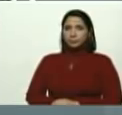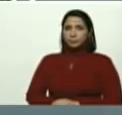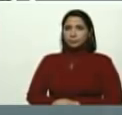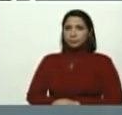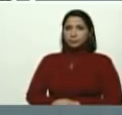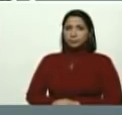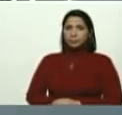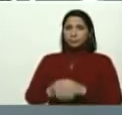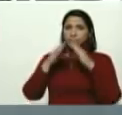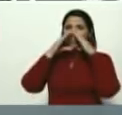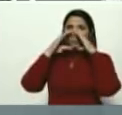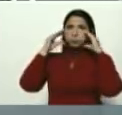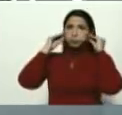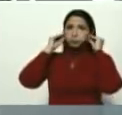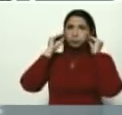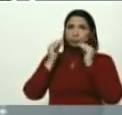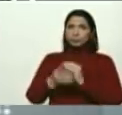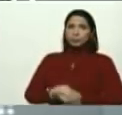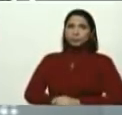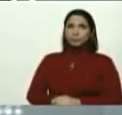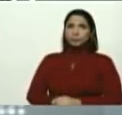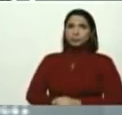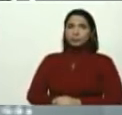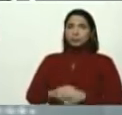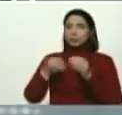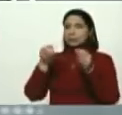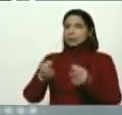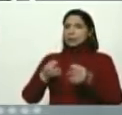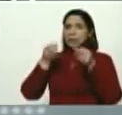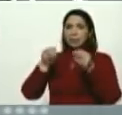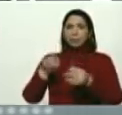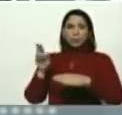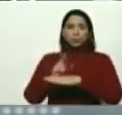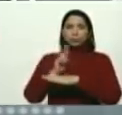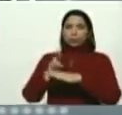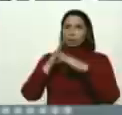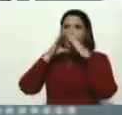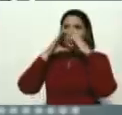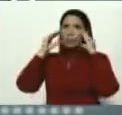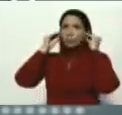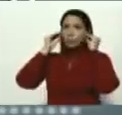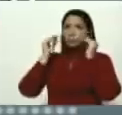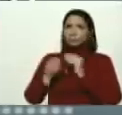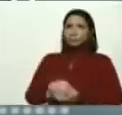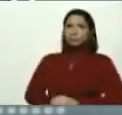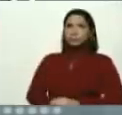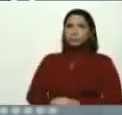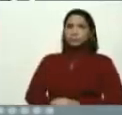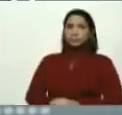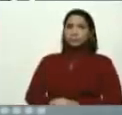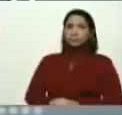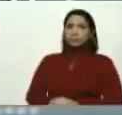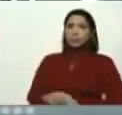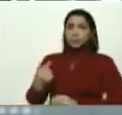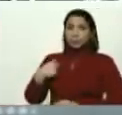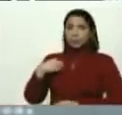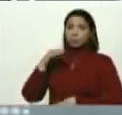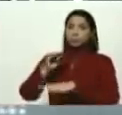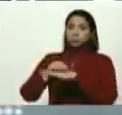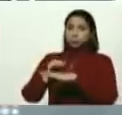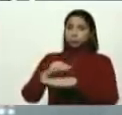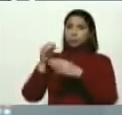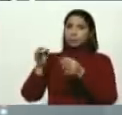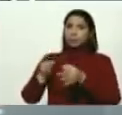el tapaboca. Siempre el tapaboca, siempre. Yo recomiendo siempre